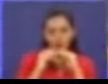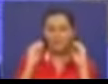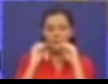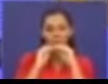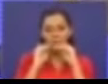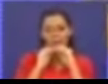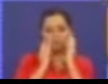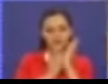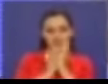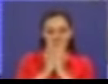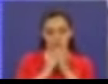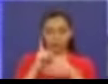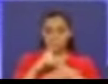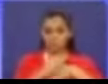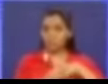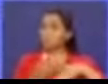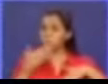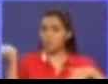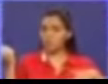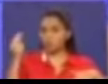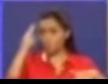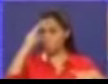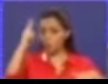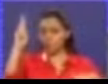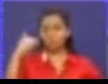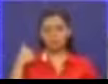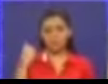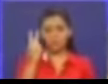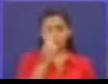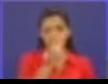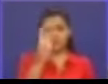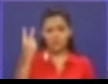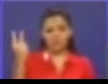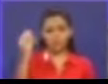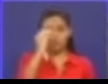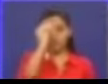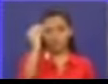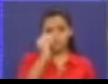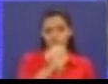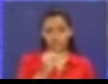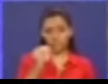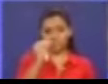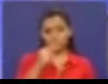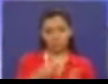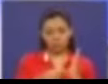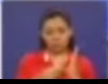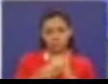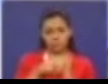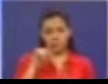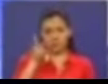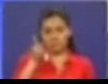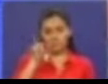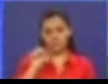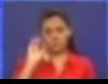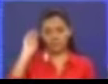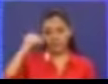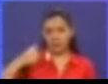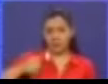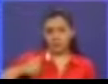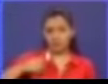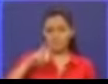etcétera, de toda América Latina. Ese Uruguay tiene 22% de IVA. Argentina, 21%.